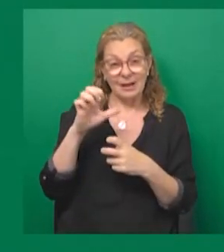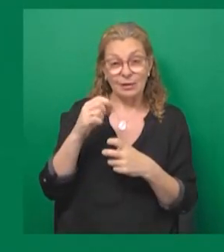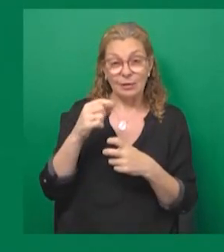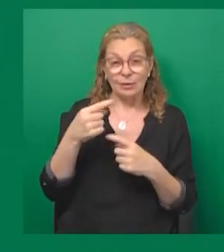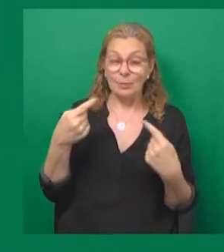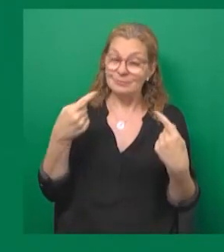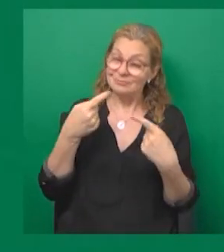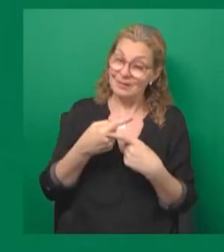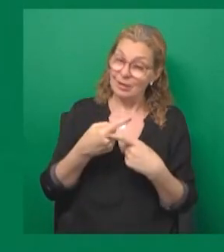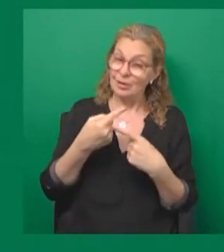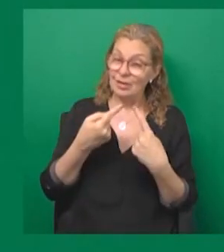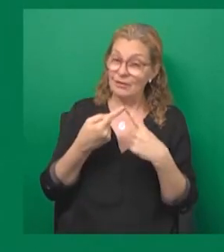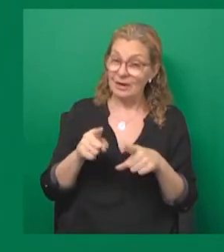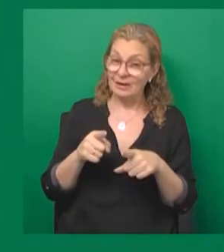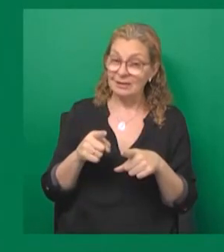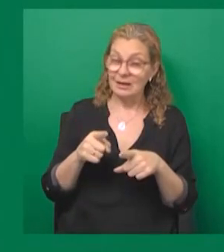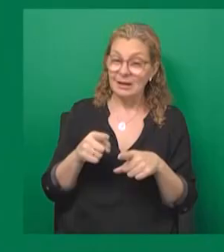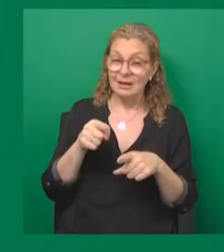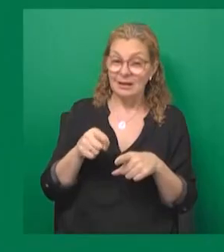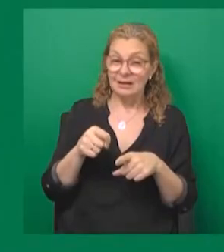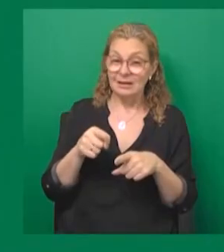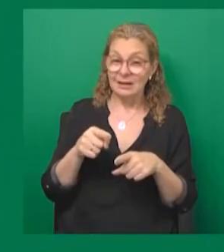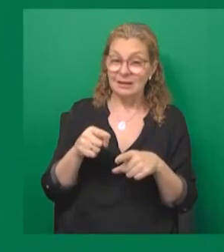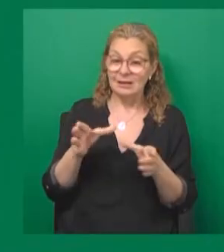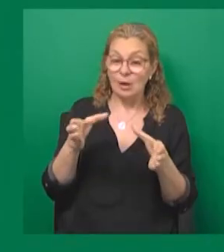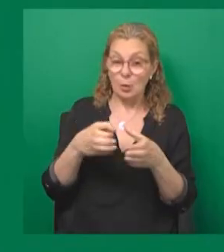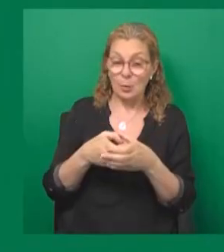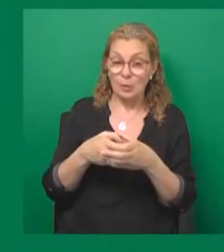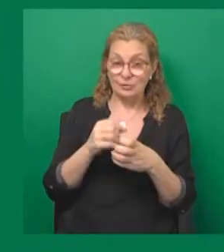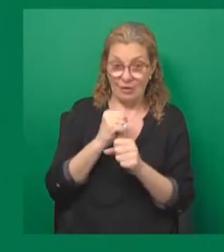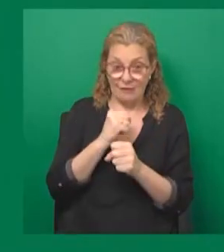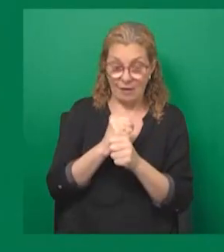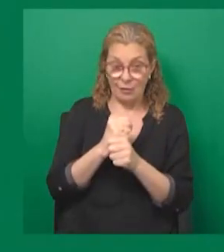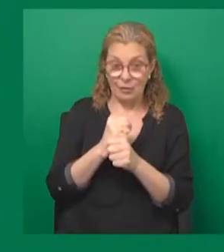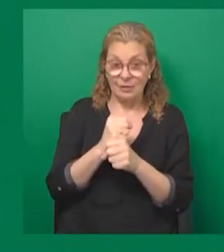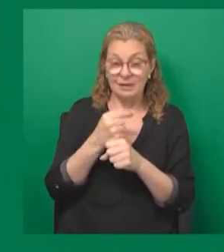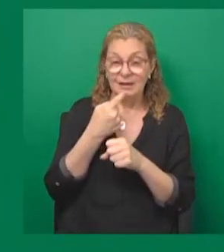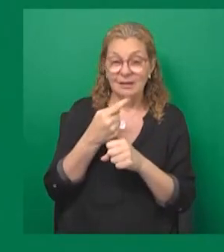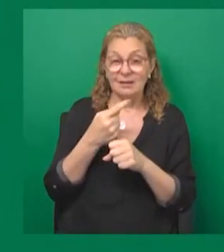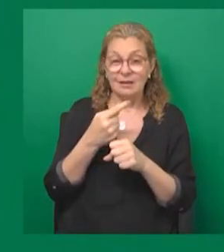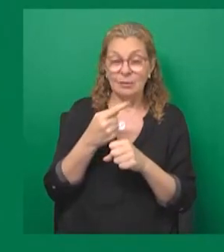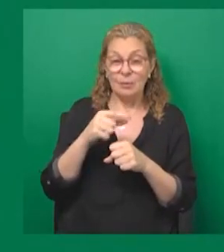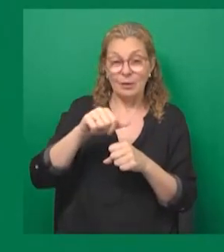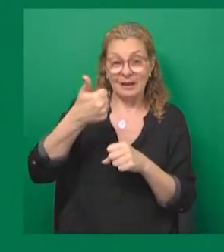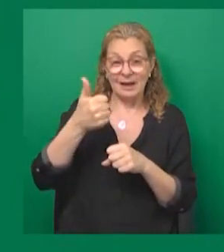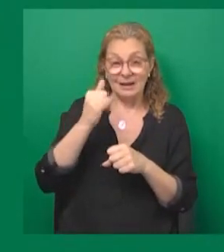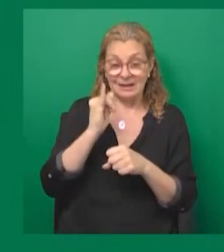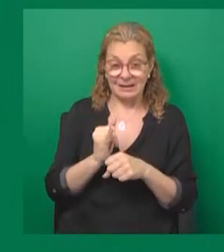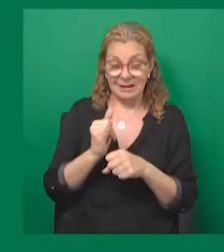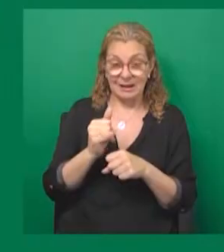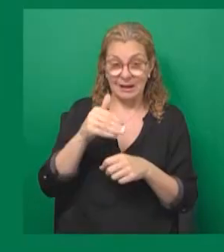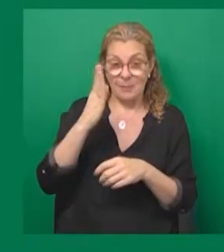discrepar con respecto a las consecuencias que en esa rama de la actividad puntualmente tendría una eventual Victoria del Sí en el